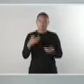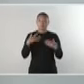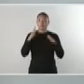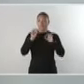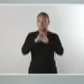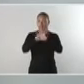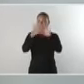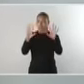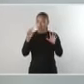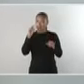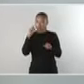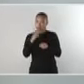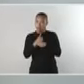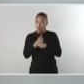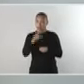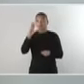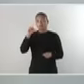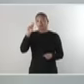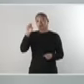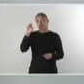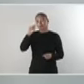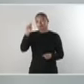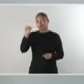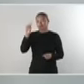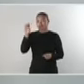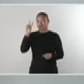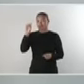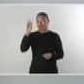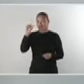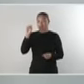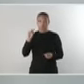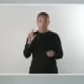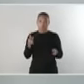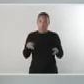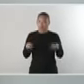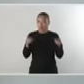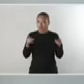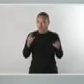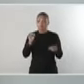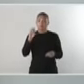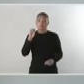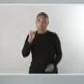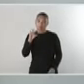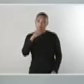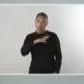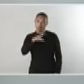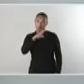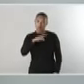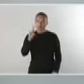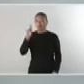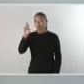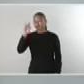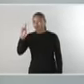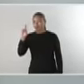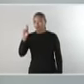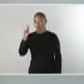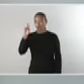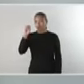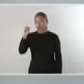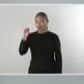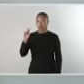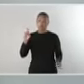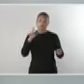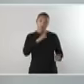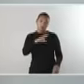claro y quedó evidenciado Cabeza de Vaca no se vende se renta y se renta al pri se renta el gobierno Estatal